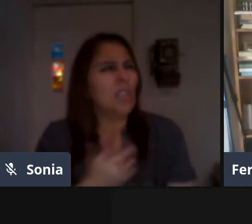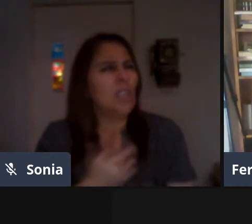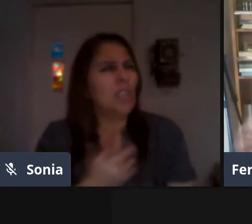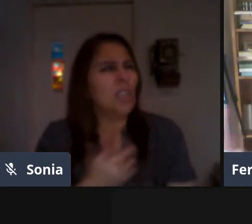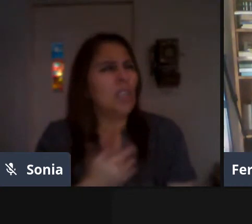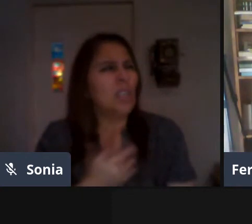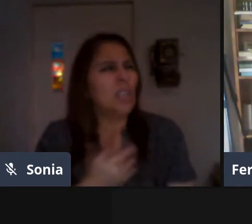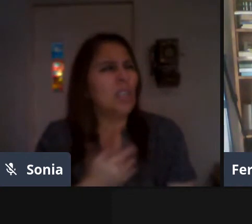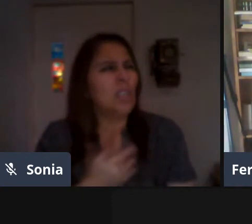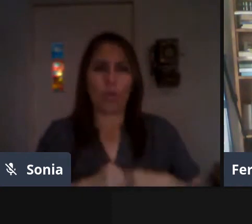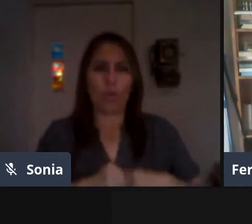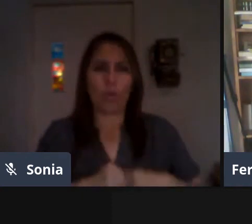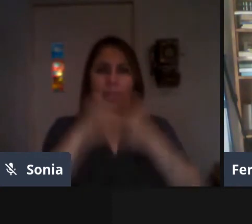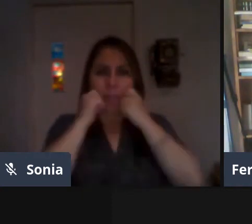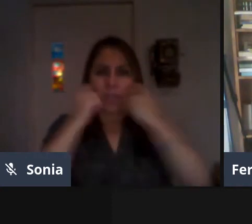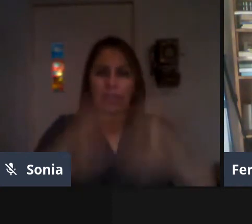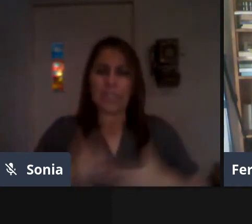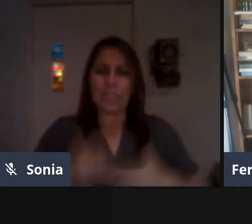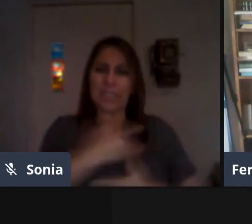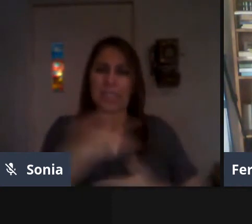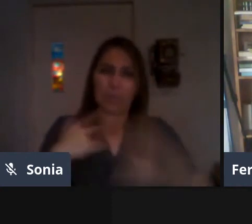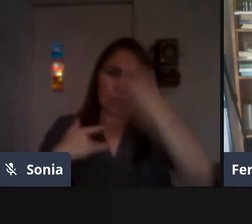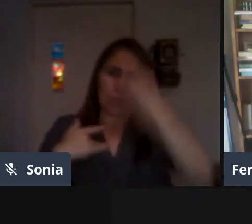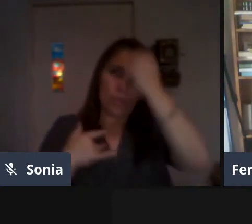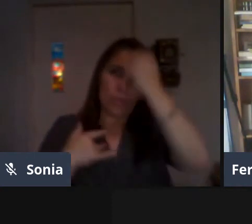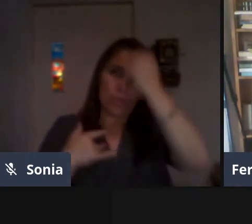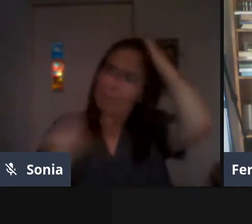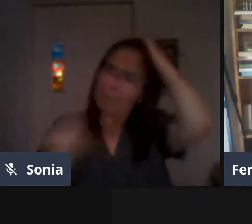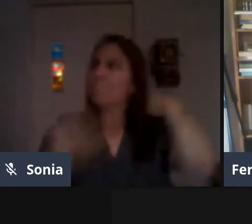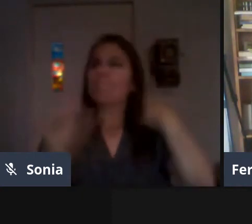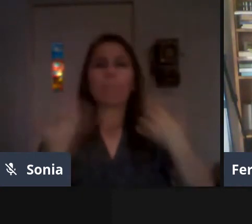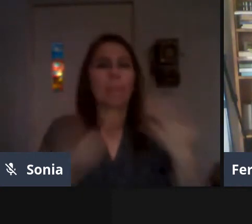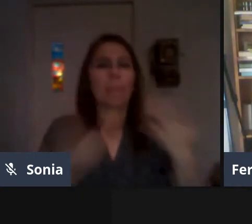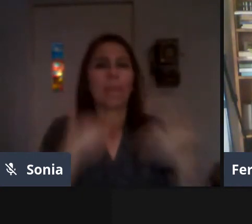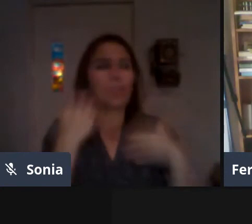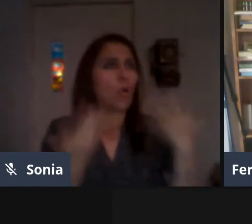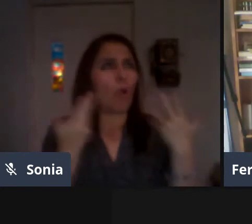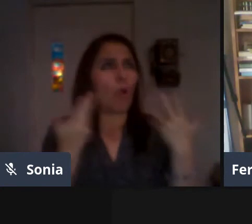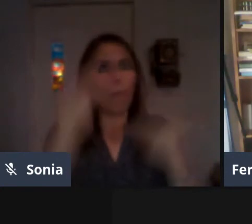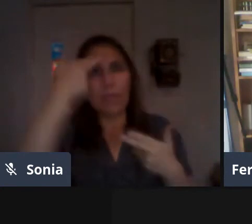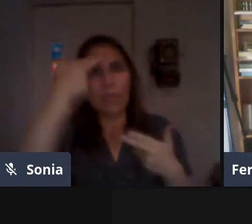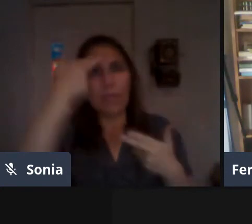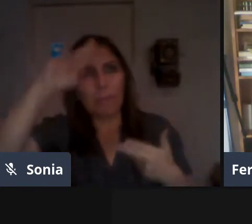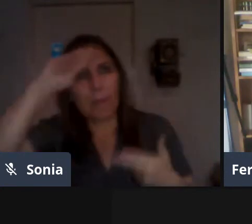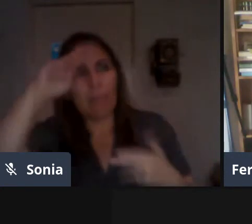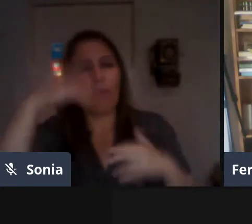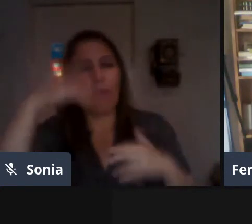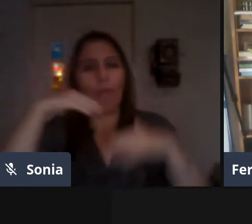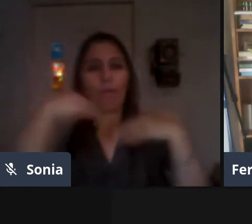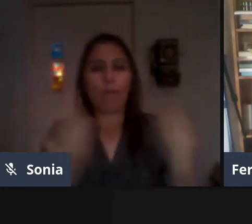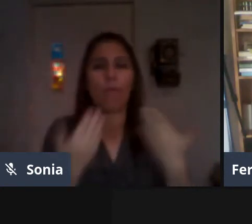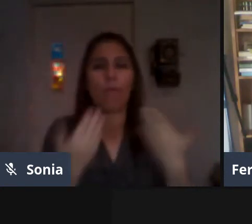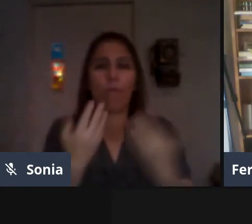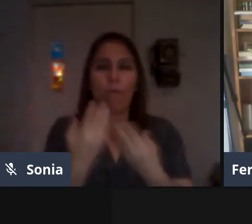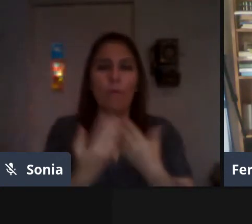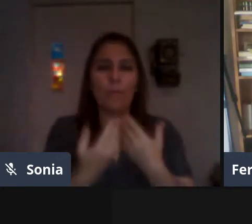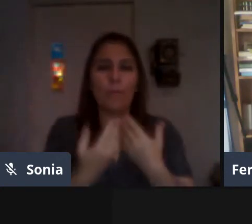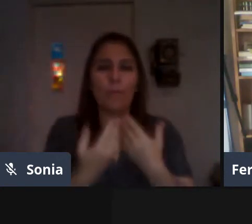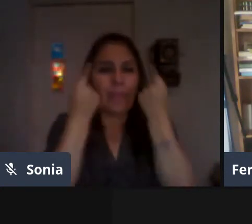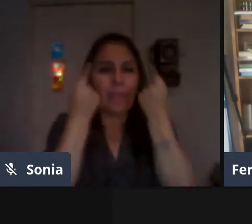donde a interpretar a fondo lo que escribe y ahí